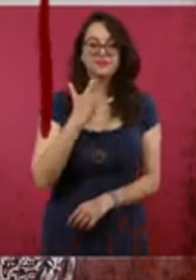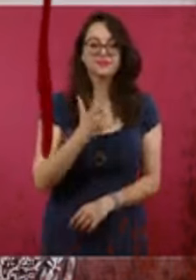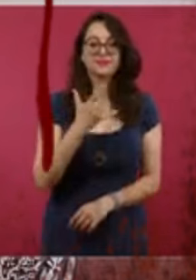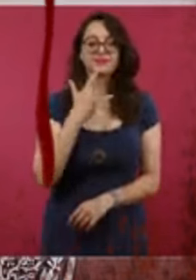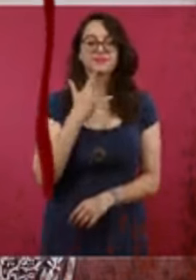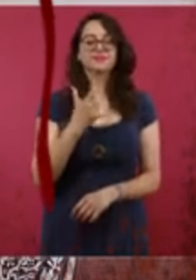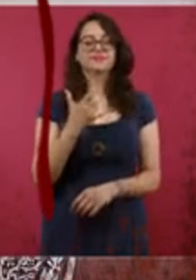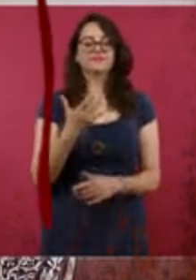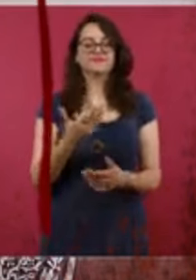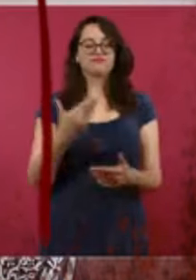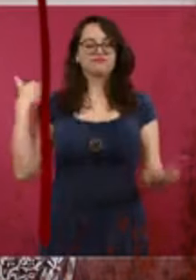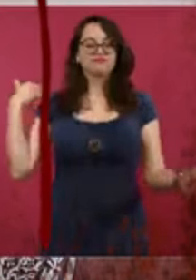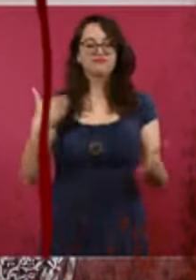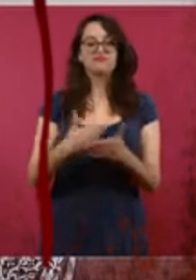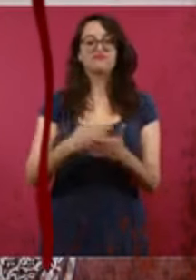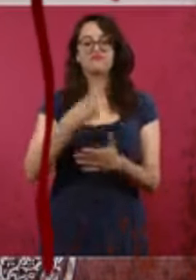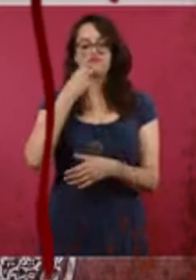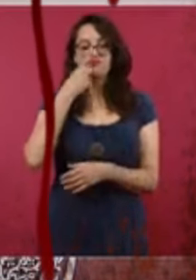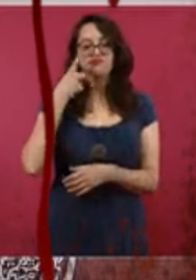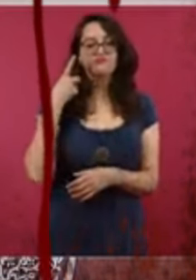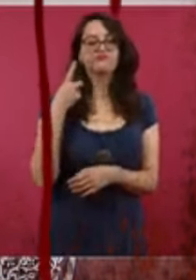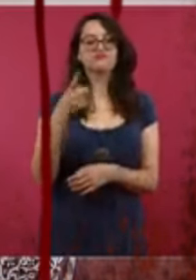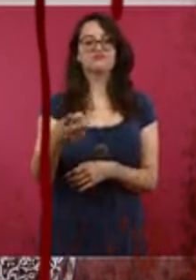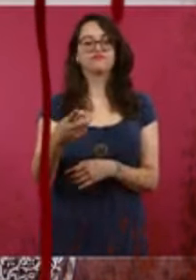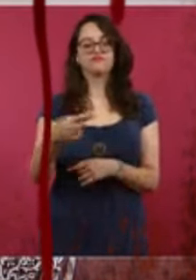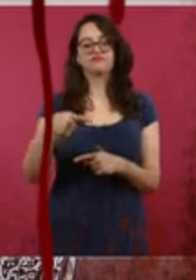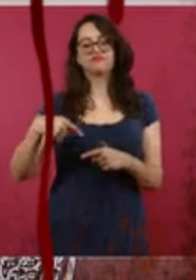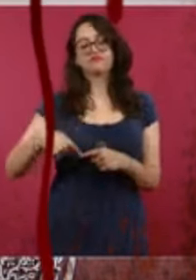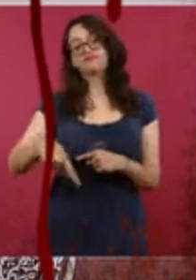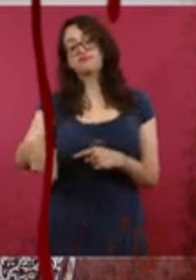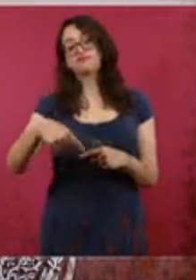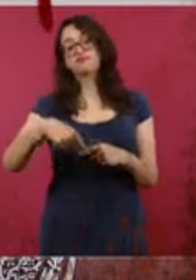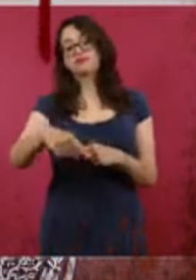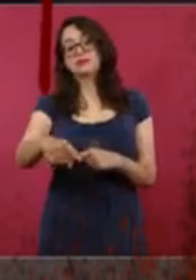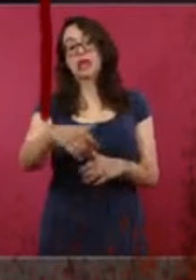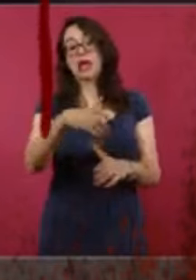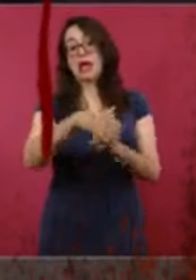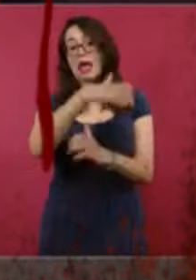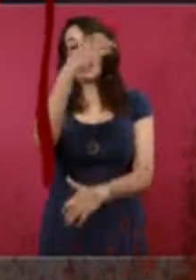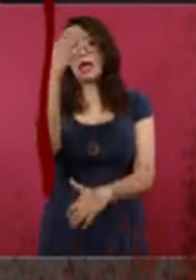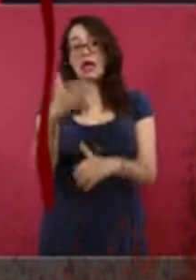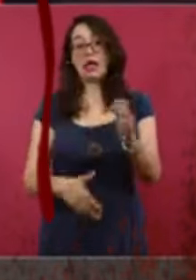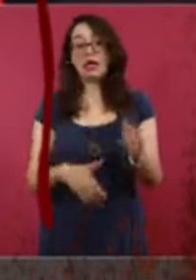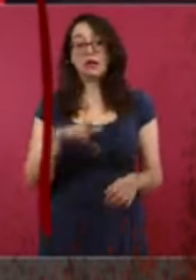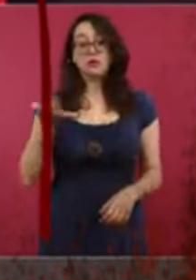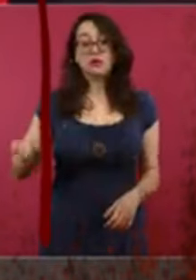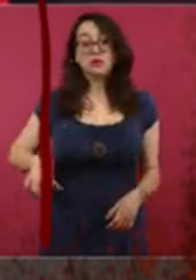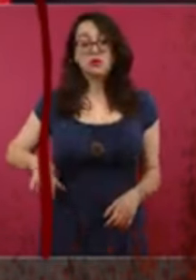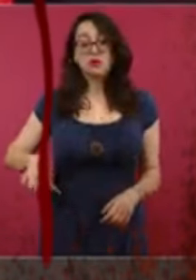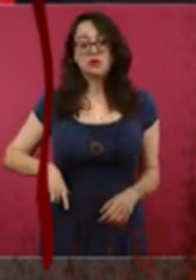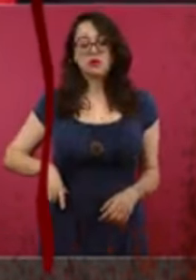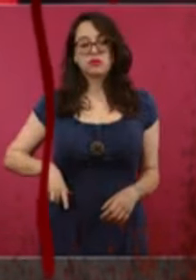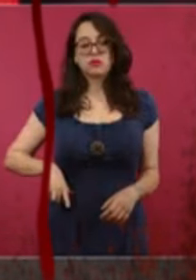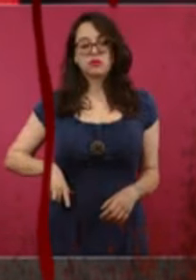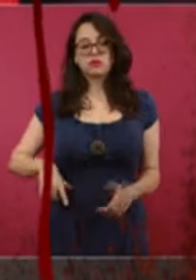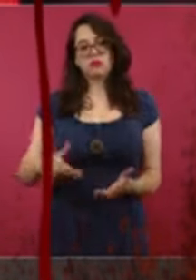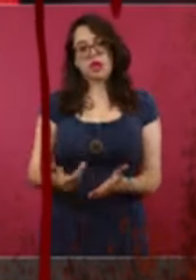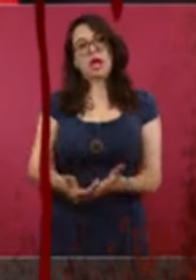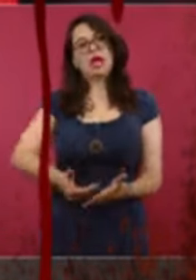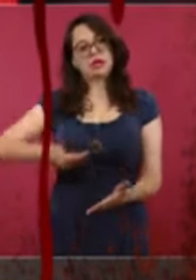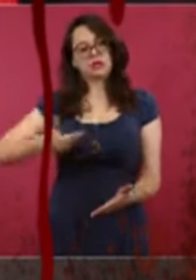91.4%, ¿no? Más o menos. Entonces, si tú vives en uno de los estados donde malgobierna la organización delictiva de la secta, no sé,